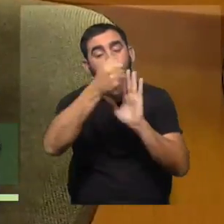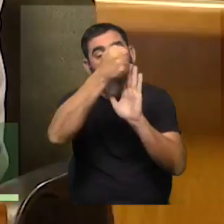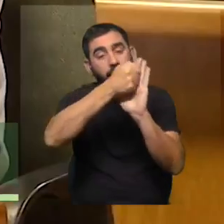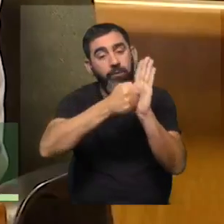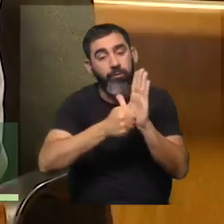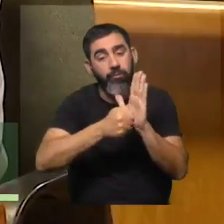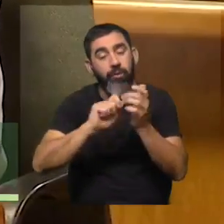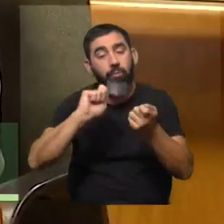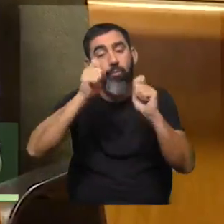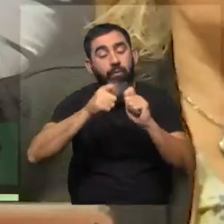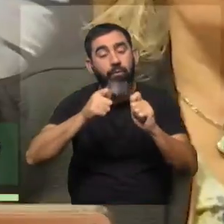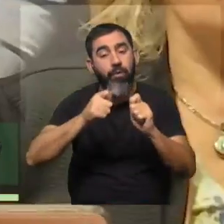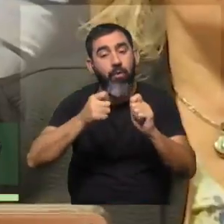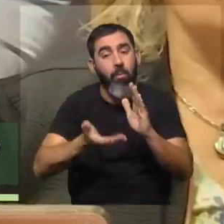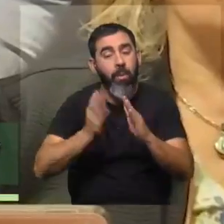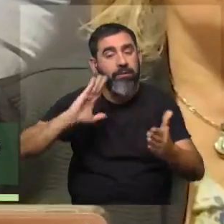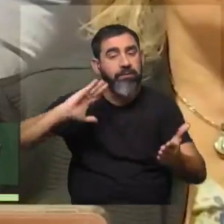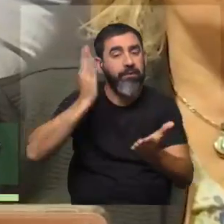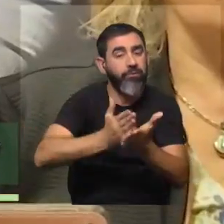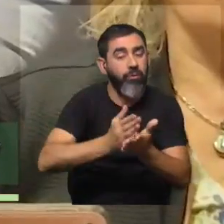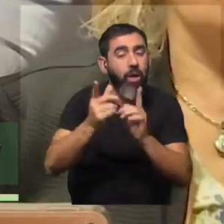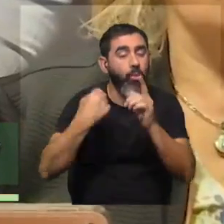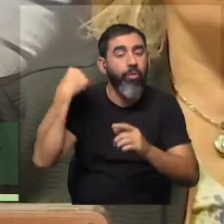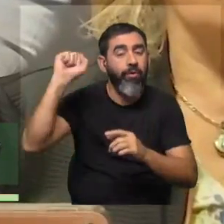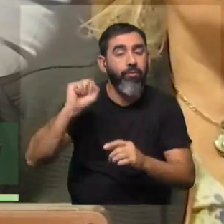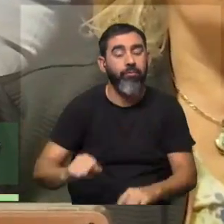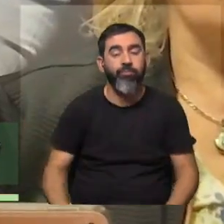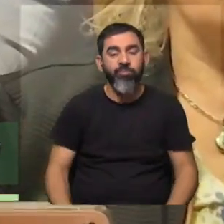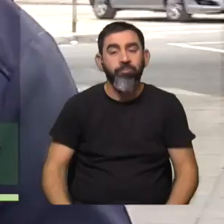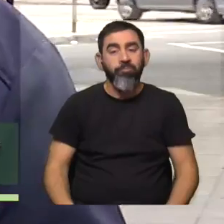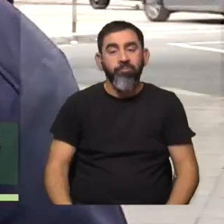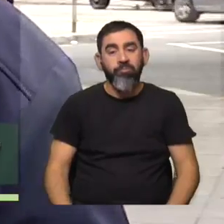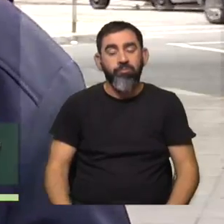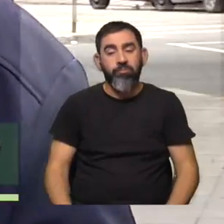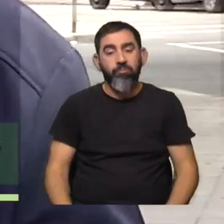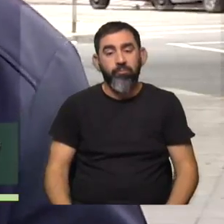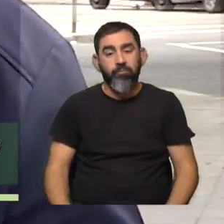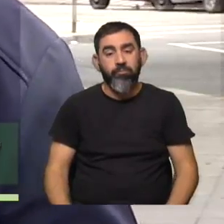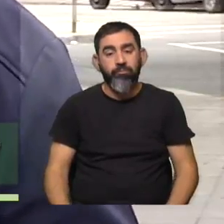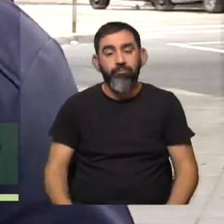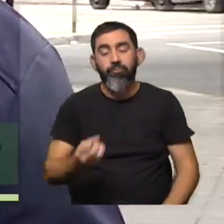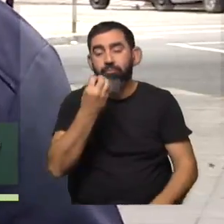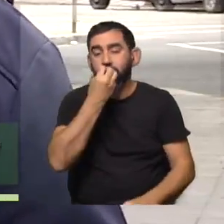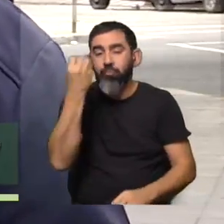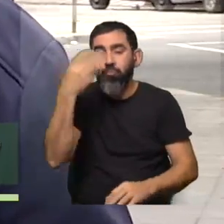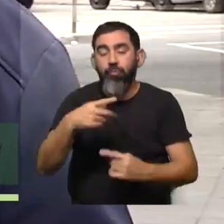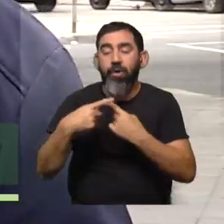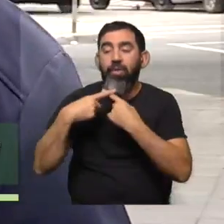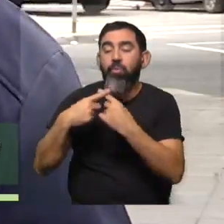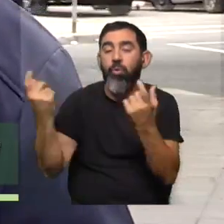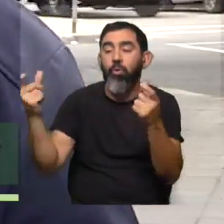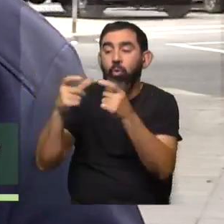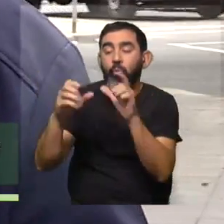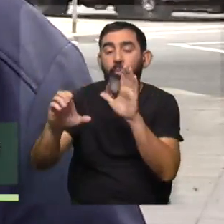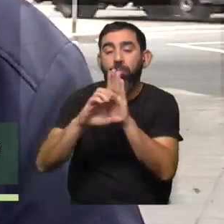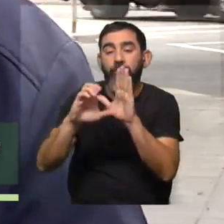los artículos que modifican o elevan las penas para determinados delitos nos parecía que era mejor que lo tratara la comisión de